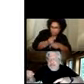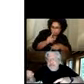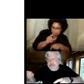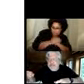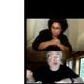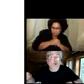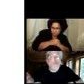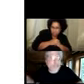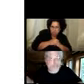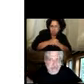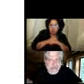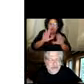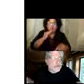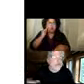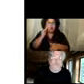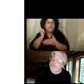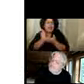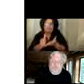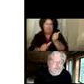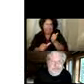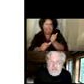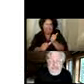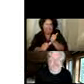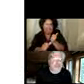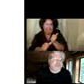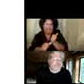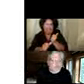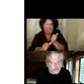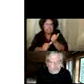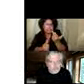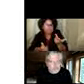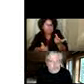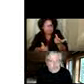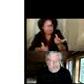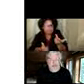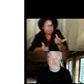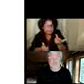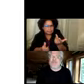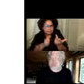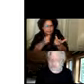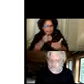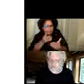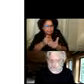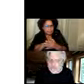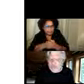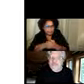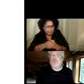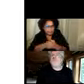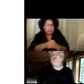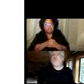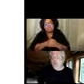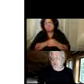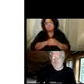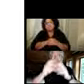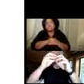usted es como un asistente de enfermería. O tal vez una ayuda de vida hogareña. Pero no es el caso.